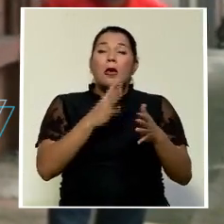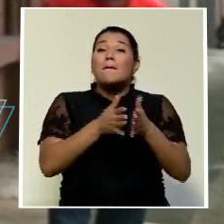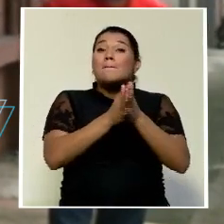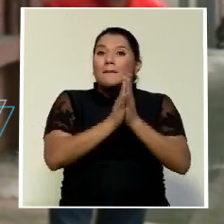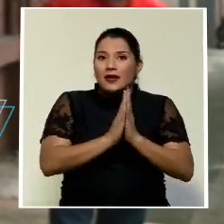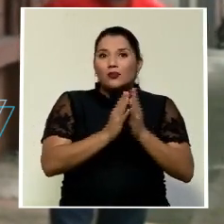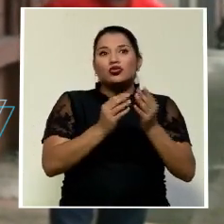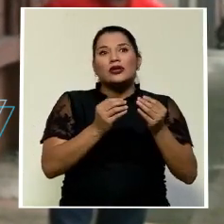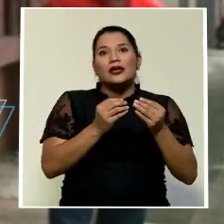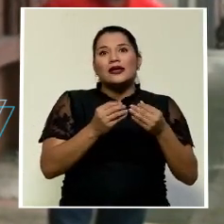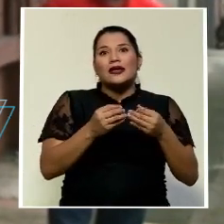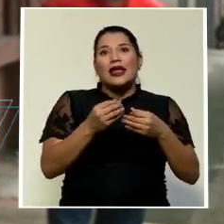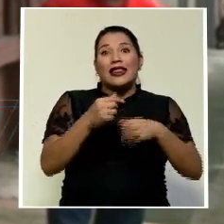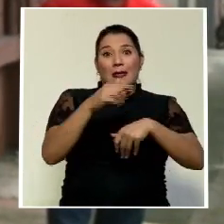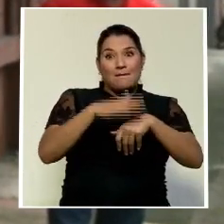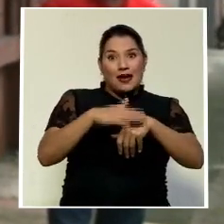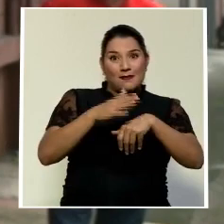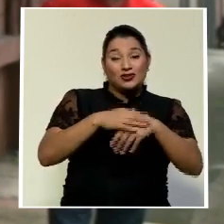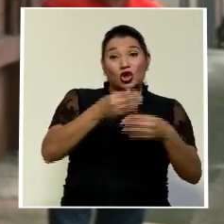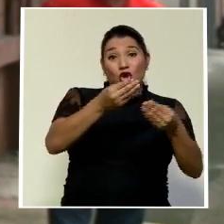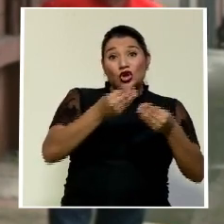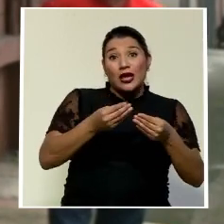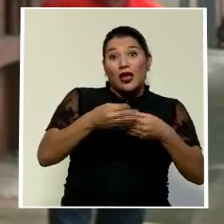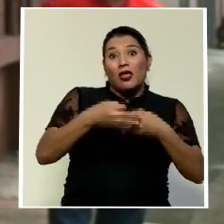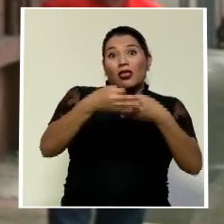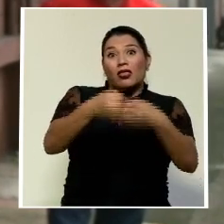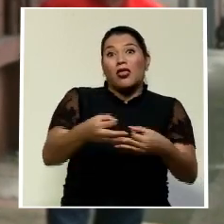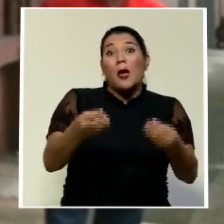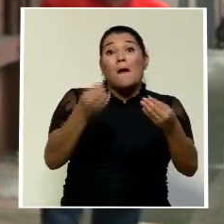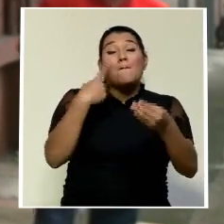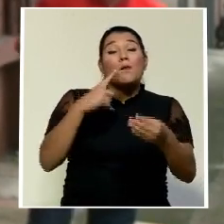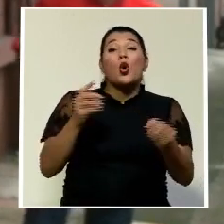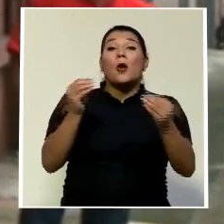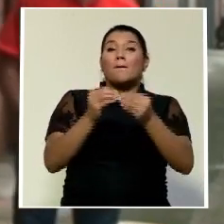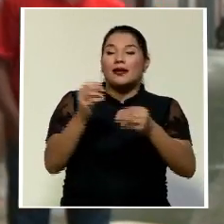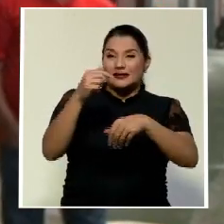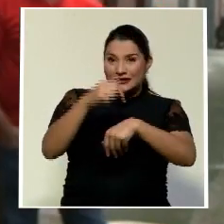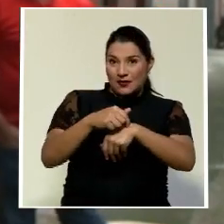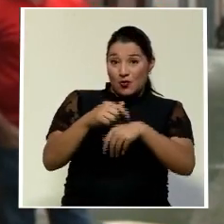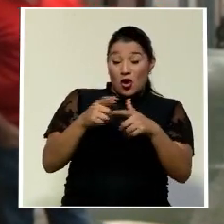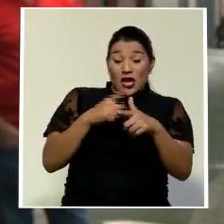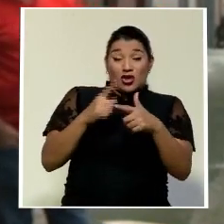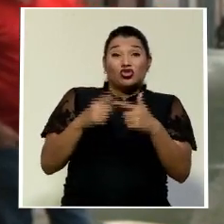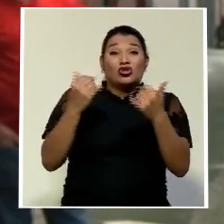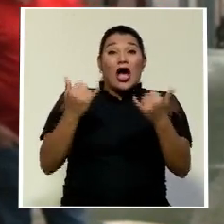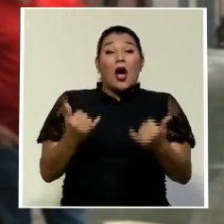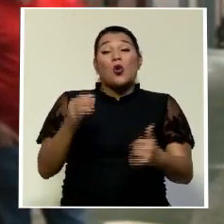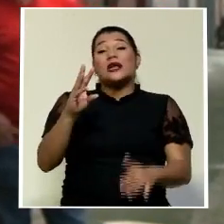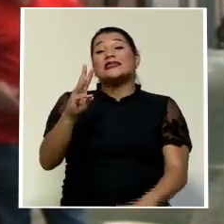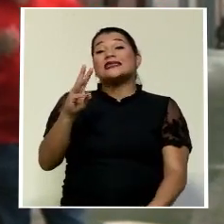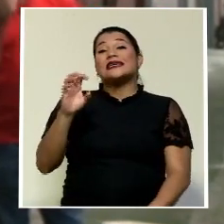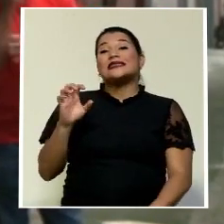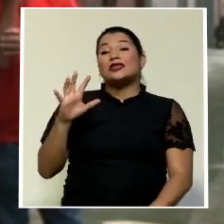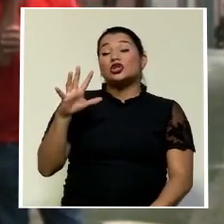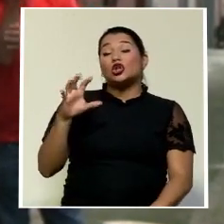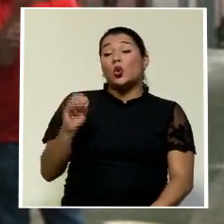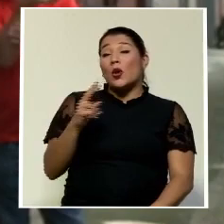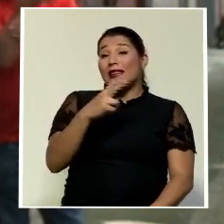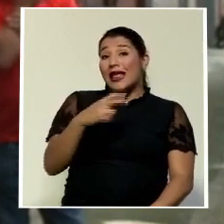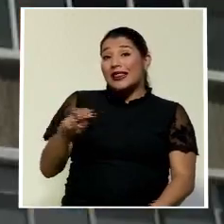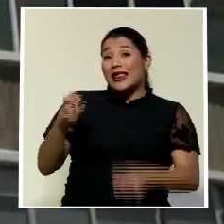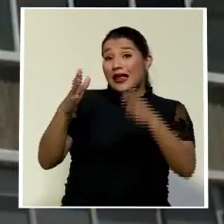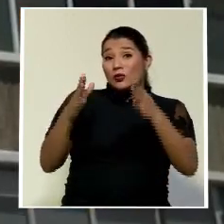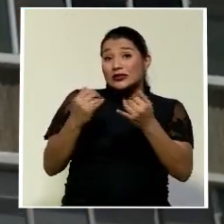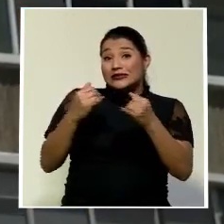han hecho. De manera que tienen a más de 650 transportistas en todo el país sin poder